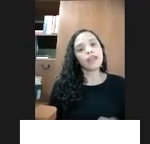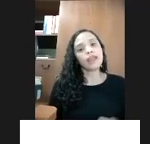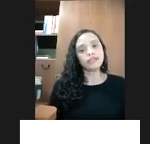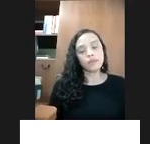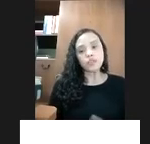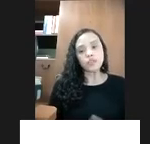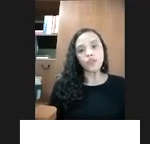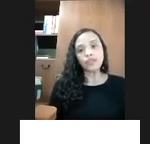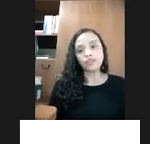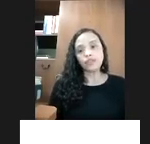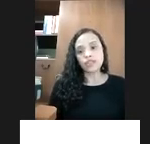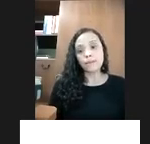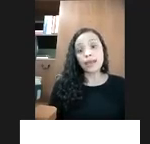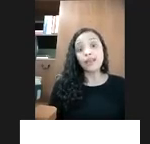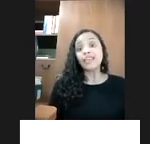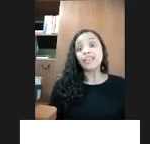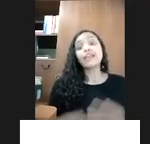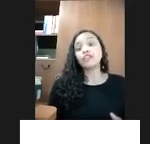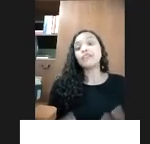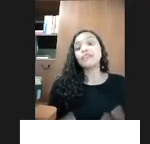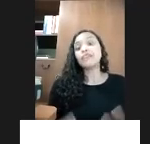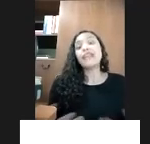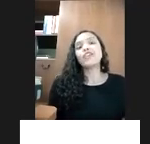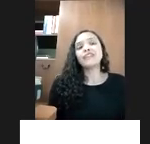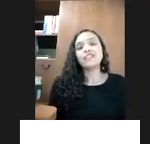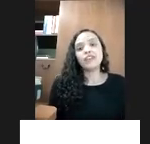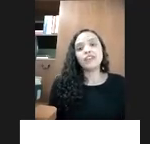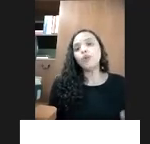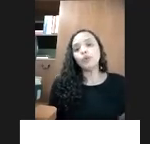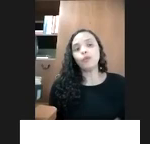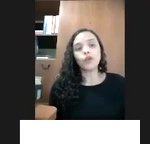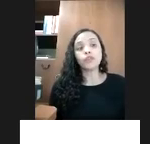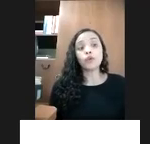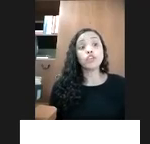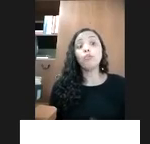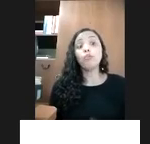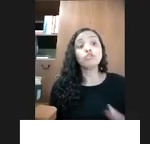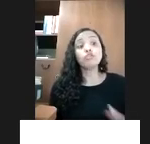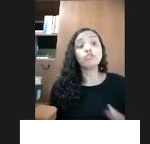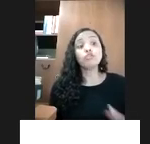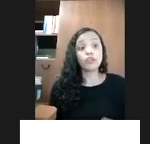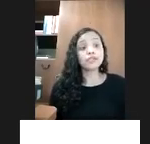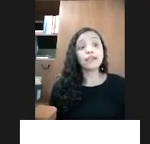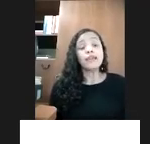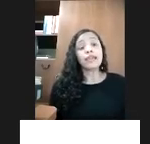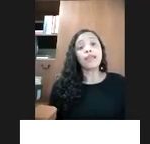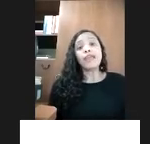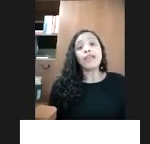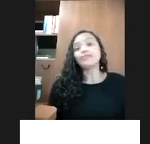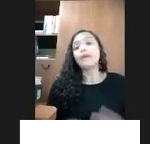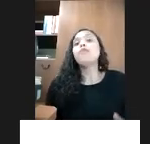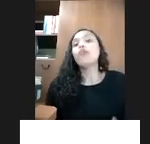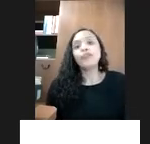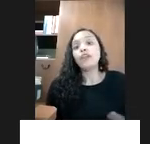el servicio de telefonía paga, y para ellos era significativo no poder contar con ello. Muchos nos decían que